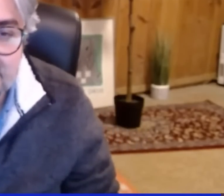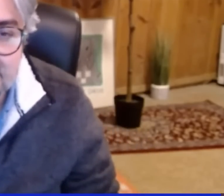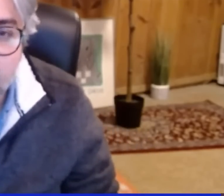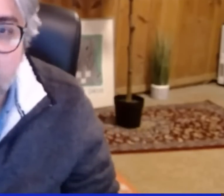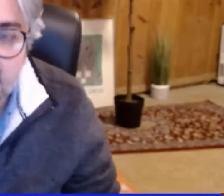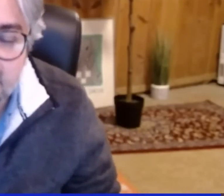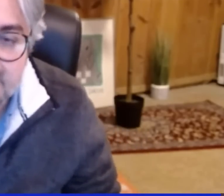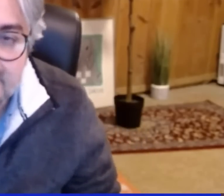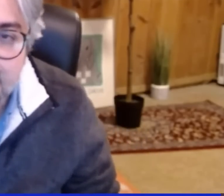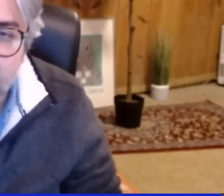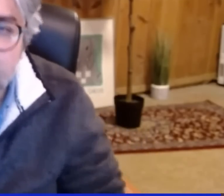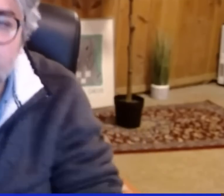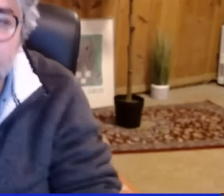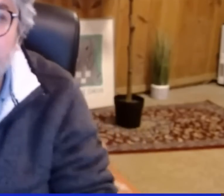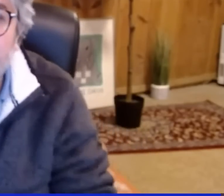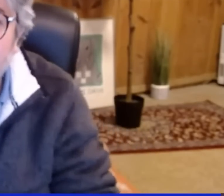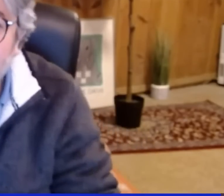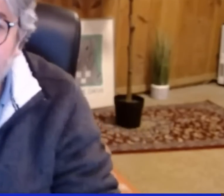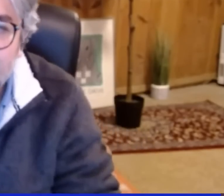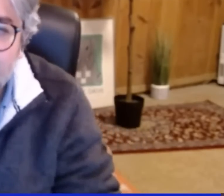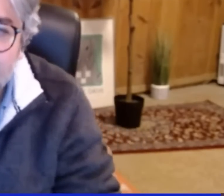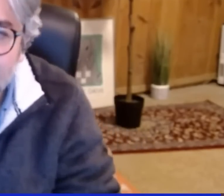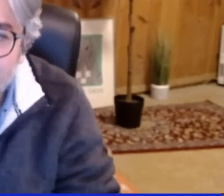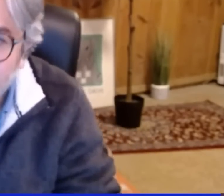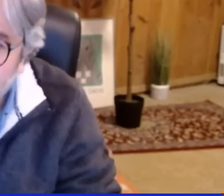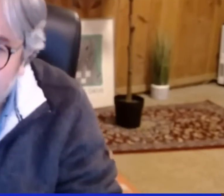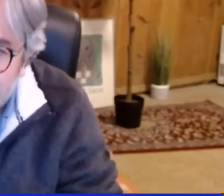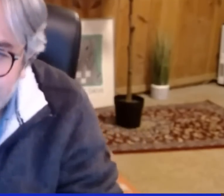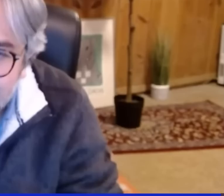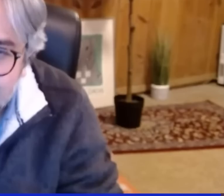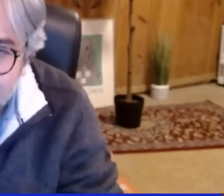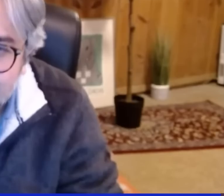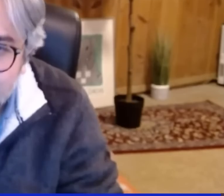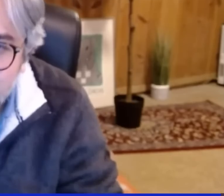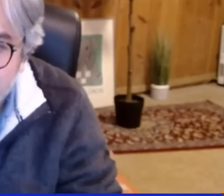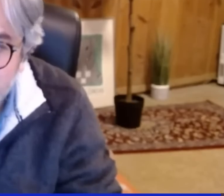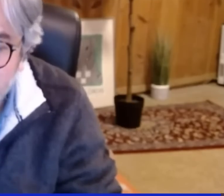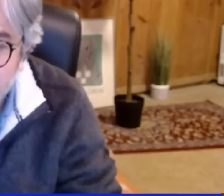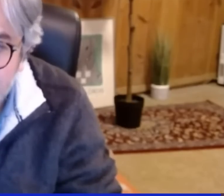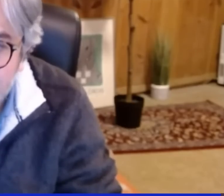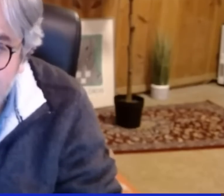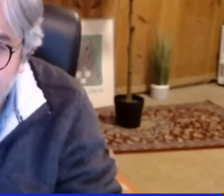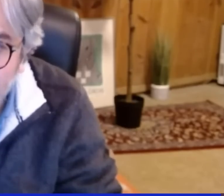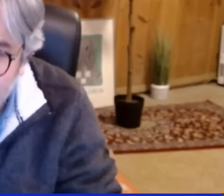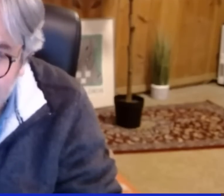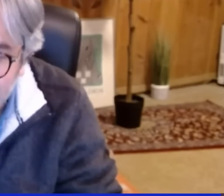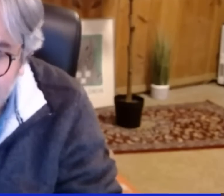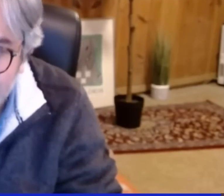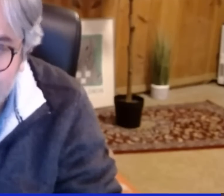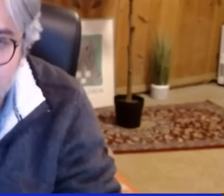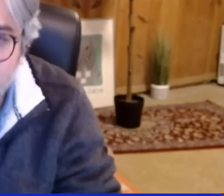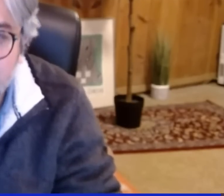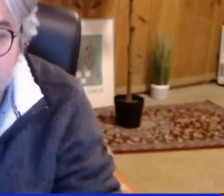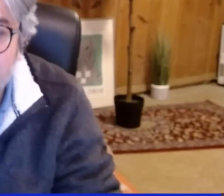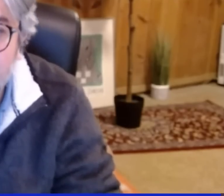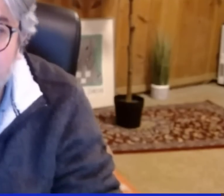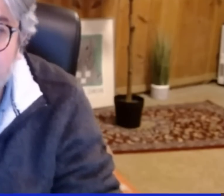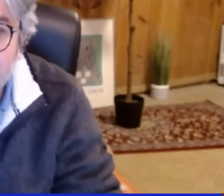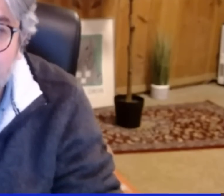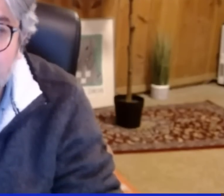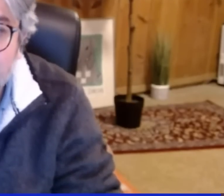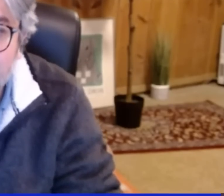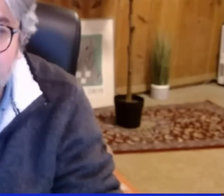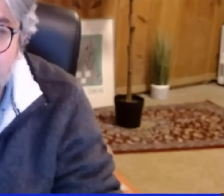presidente dice, a lo mejor es una trampa. Yo me preguntaba, ¿de Monreal? Porque es Monreal el que quiere ahora la reforma